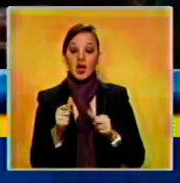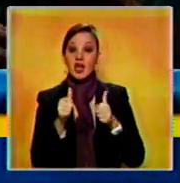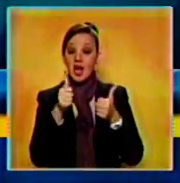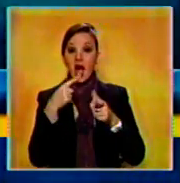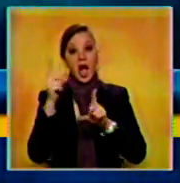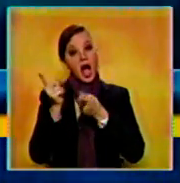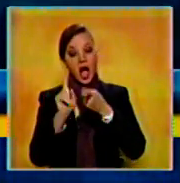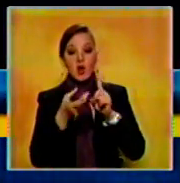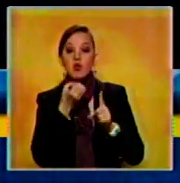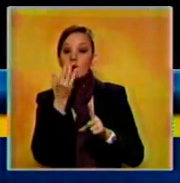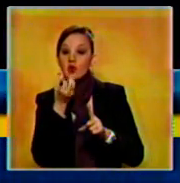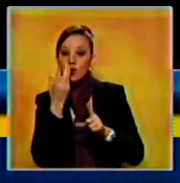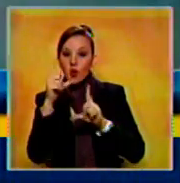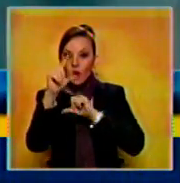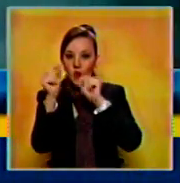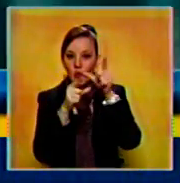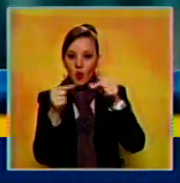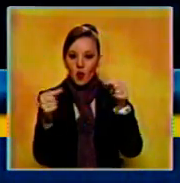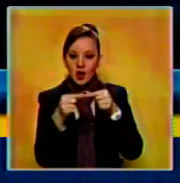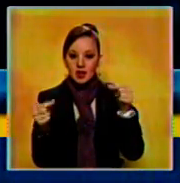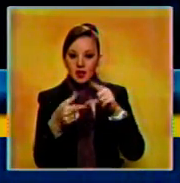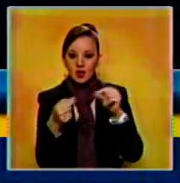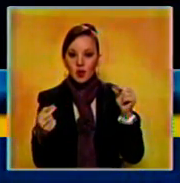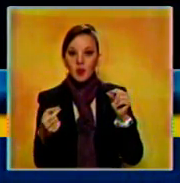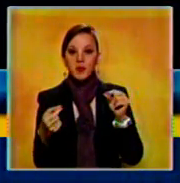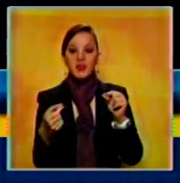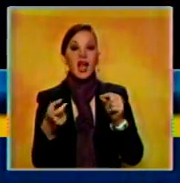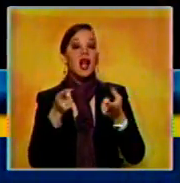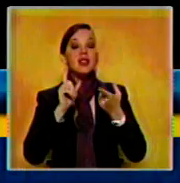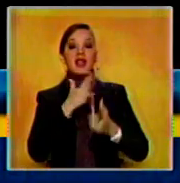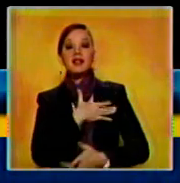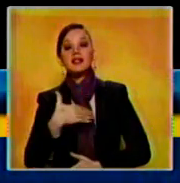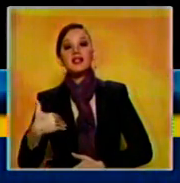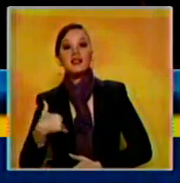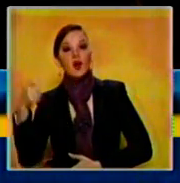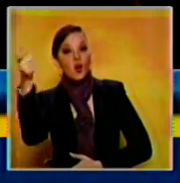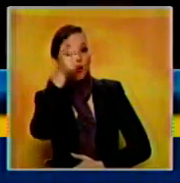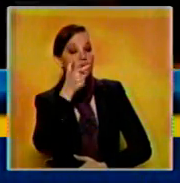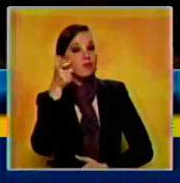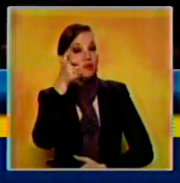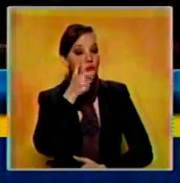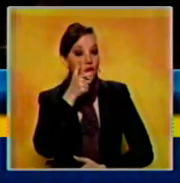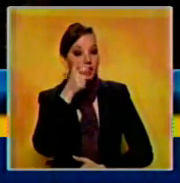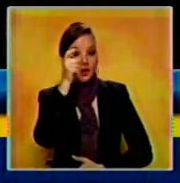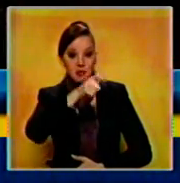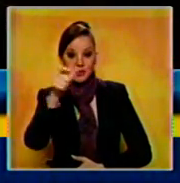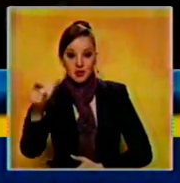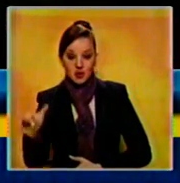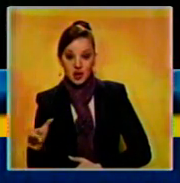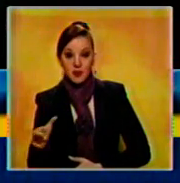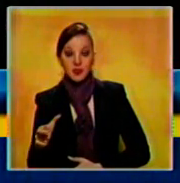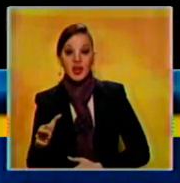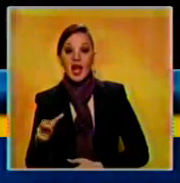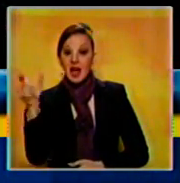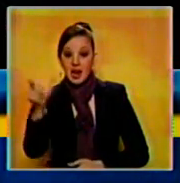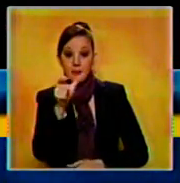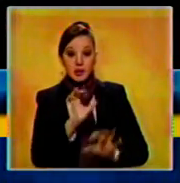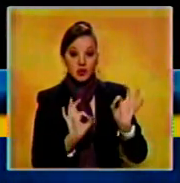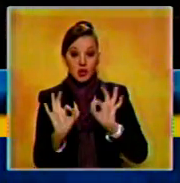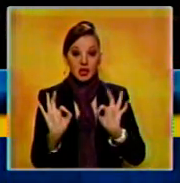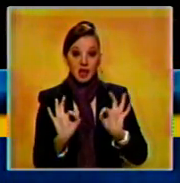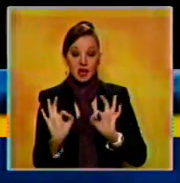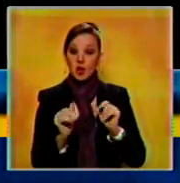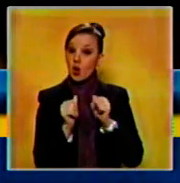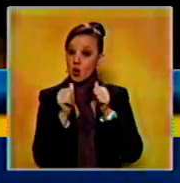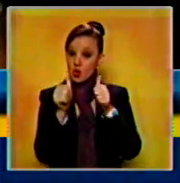cuentos particulares y explorando las consecuencias de los deseos y las búsquedas de los personajes. Las estrellas de esta película